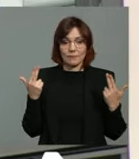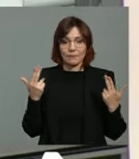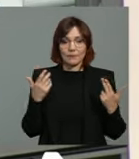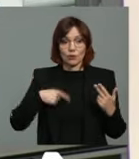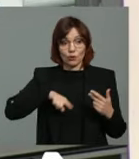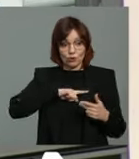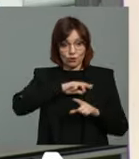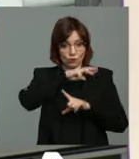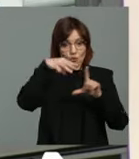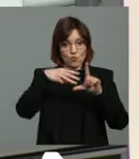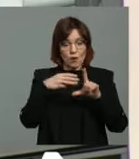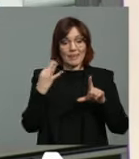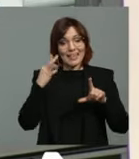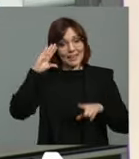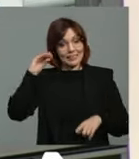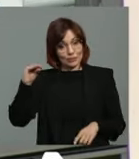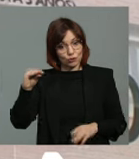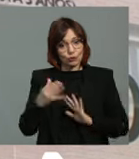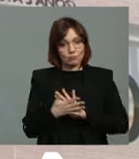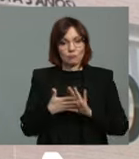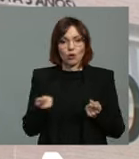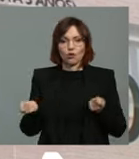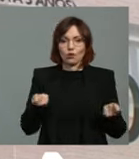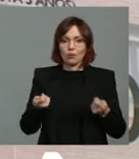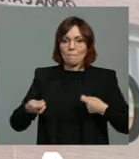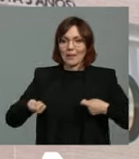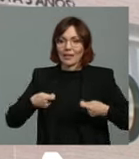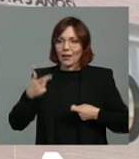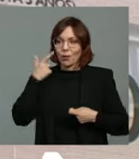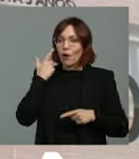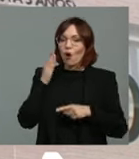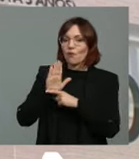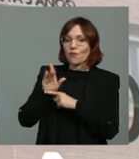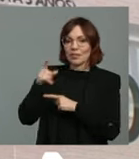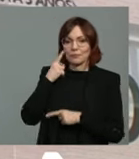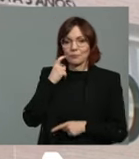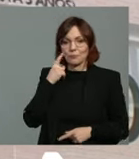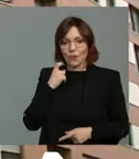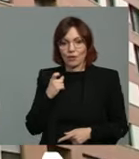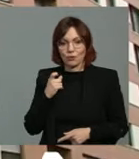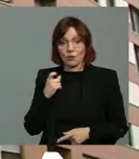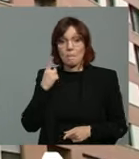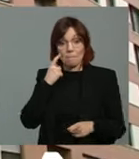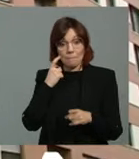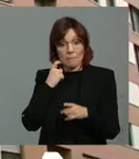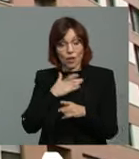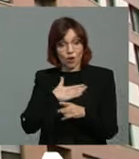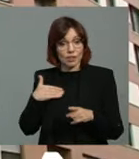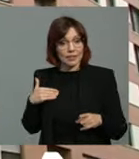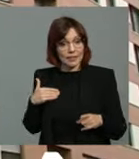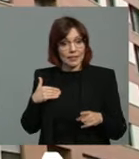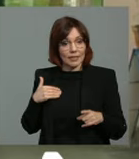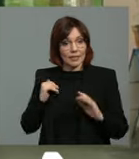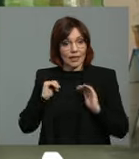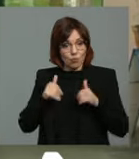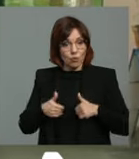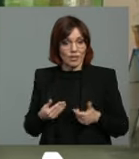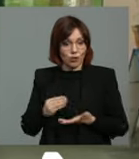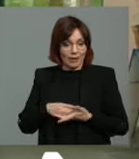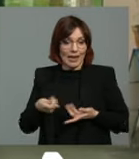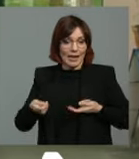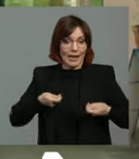monitorizamos constantemente Qué es lo que pasa en el mercado qué oferta tienen los bancos Eh sí que los bancos también quieren recuperar ese negocio hipotecario